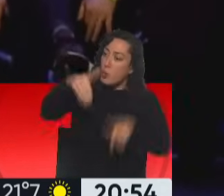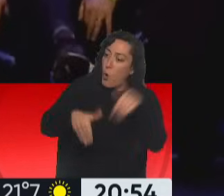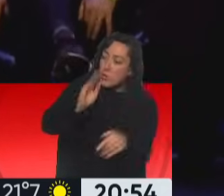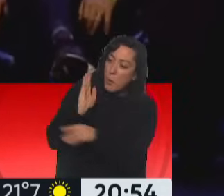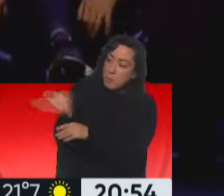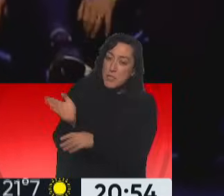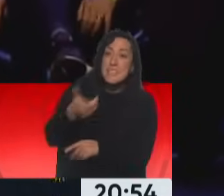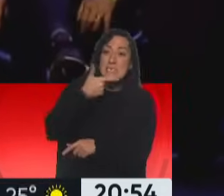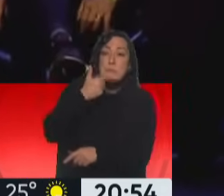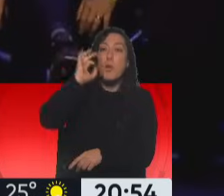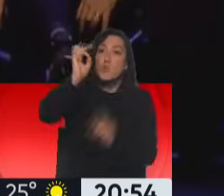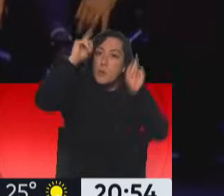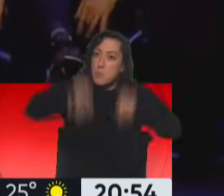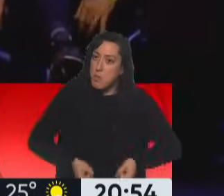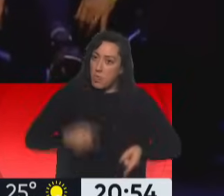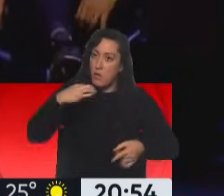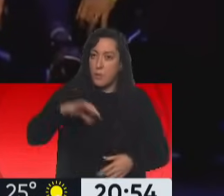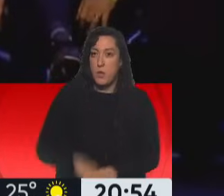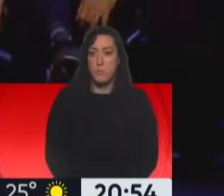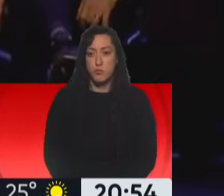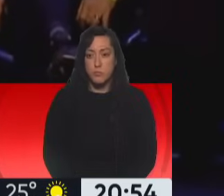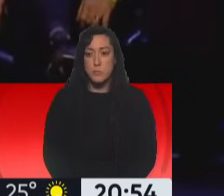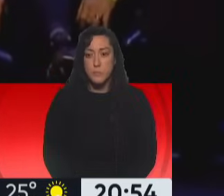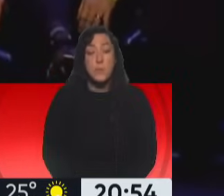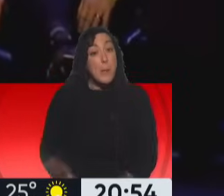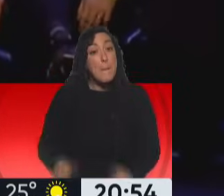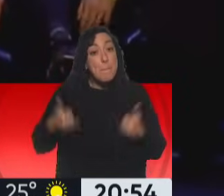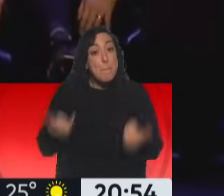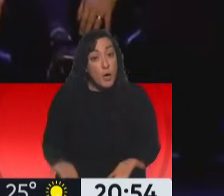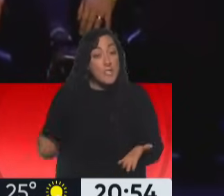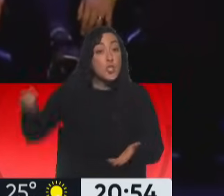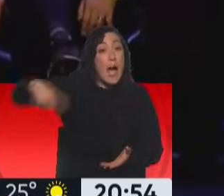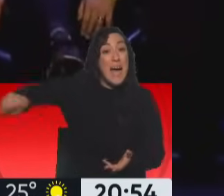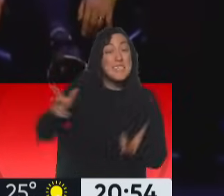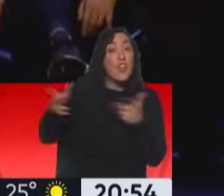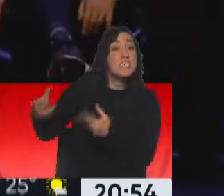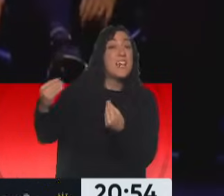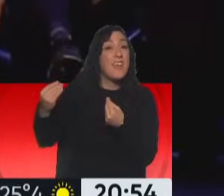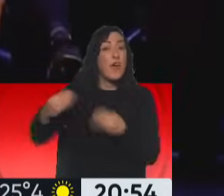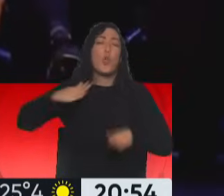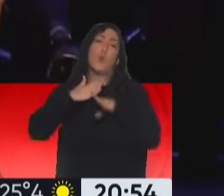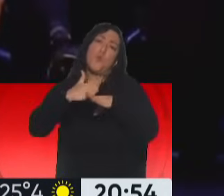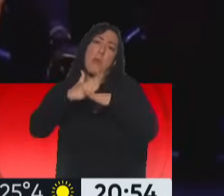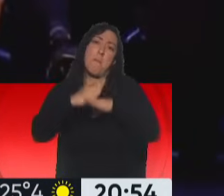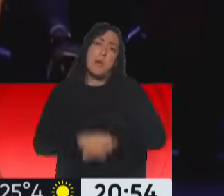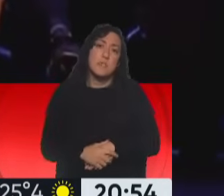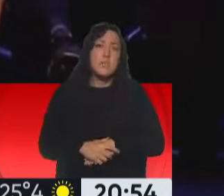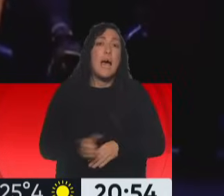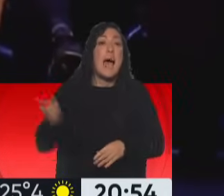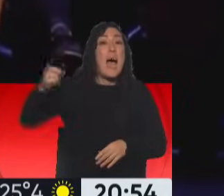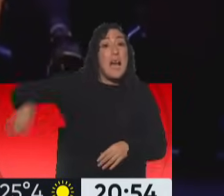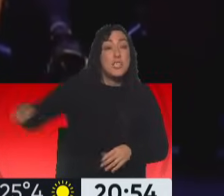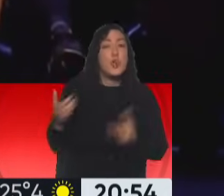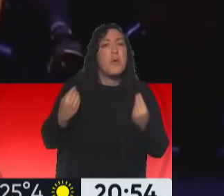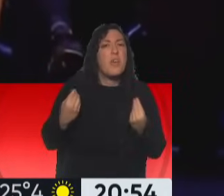en septiembre como en octubre. Por eso a ellos le decimos nunca más. Decimos nunca más